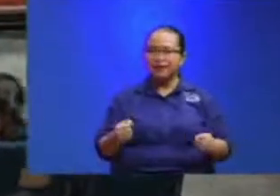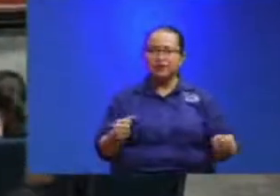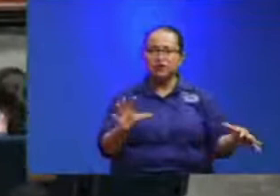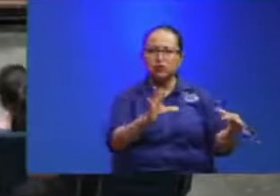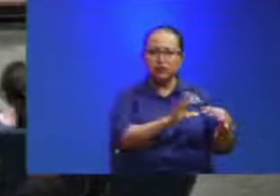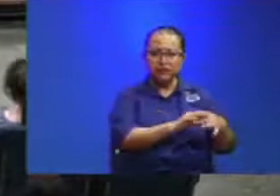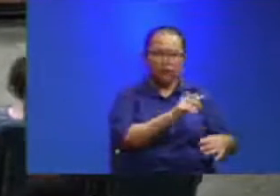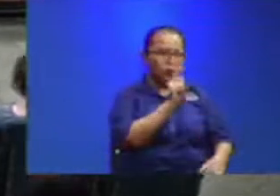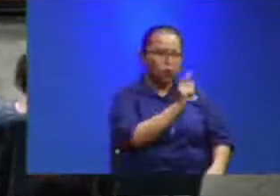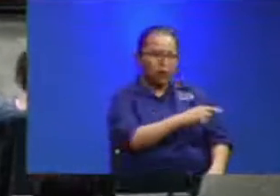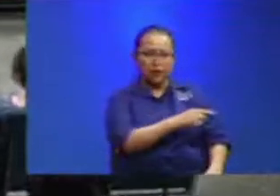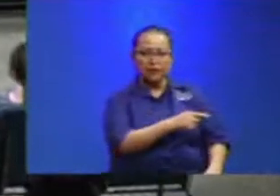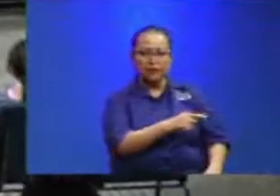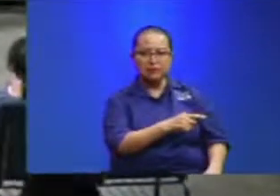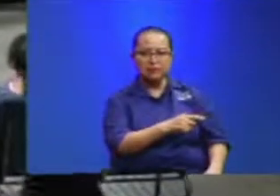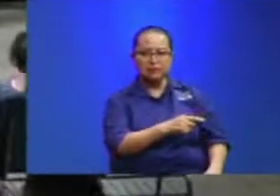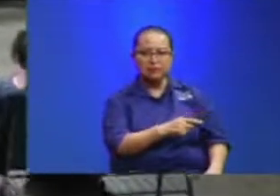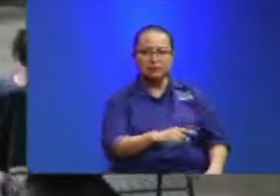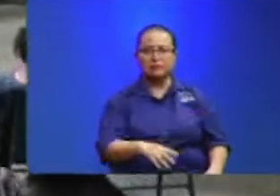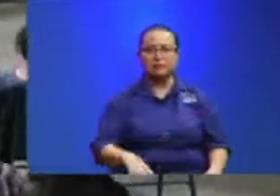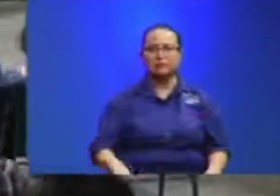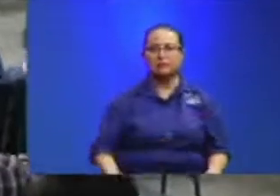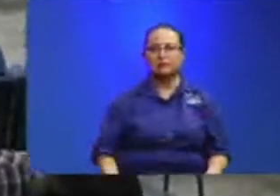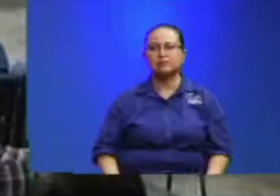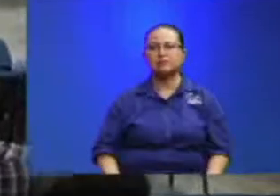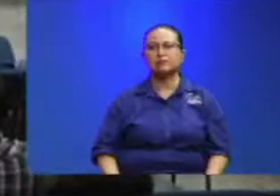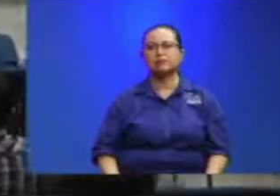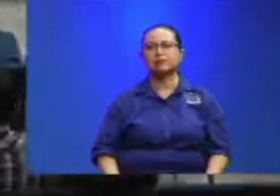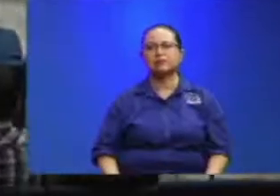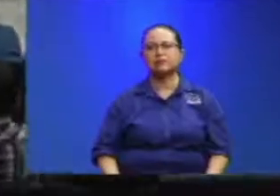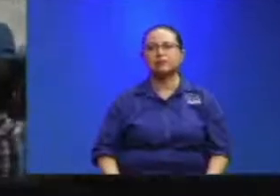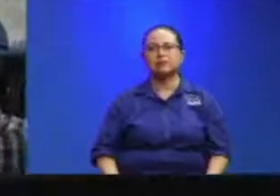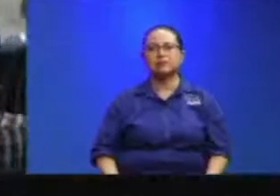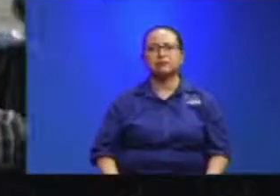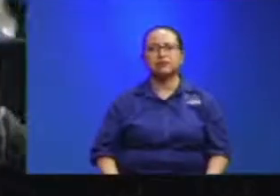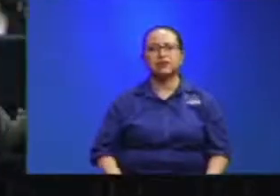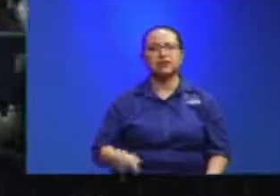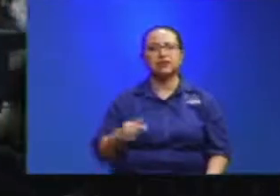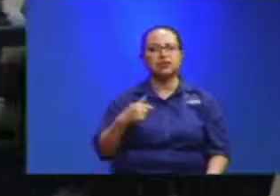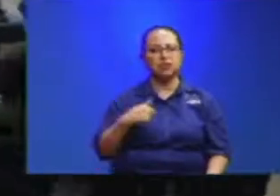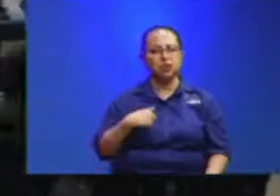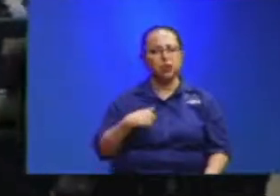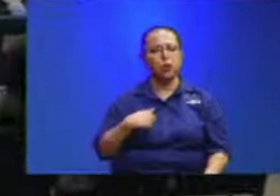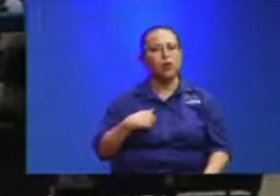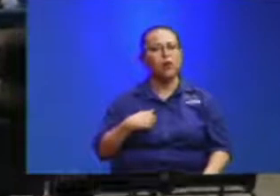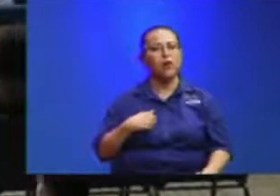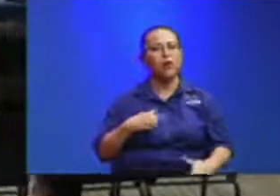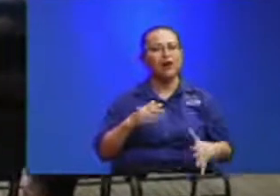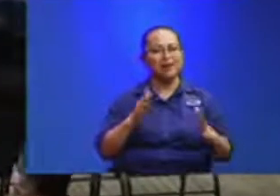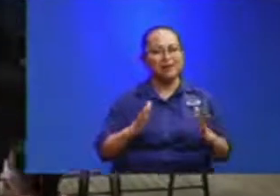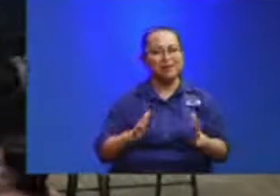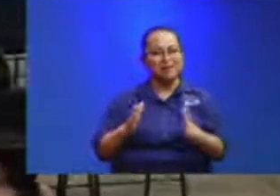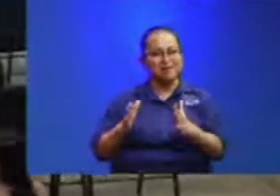está muy duro mensaje y si es que tengo que empezar a preparar para navidad